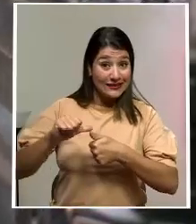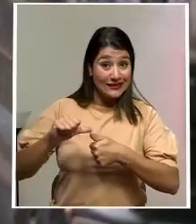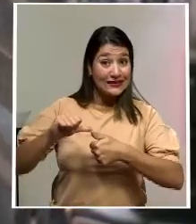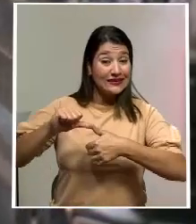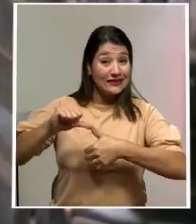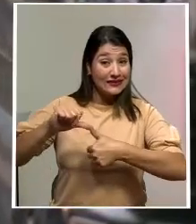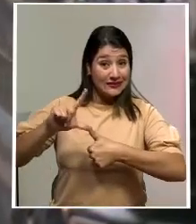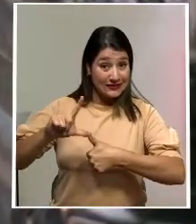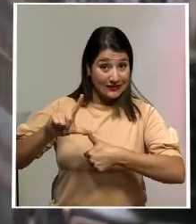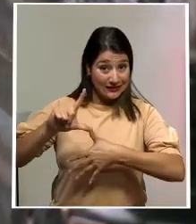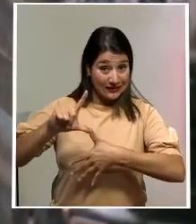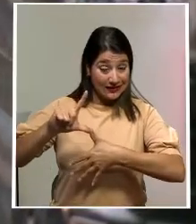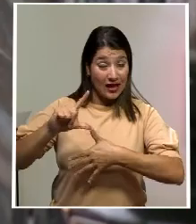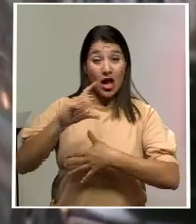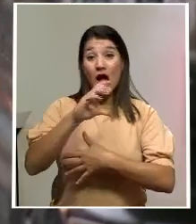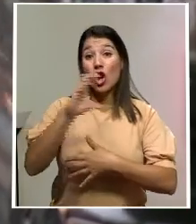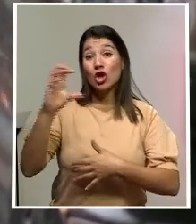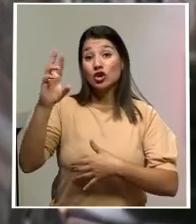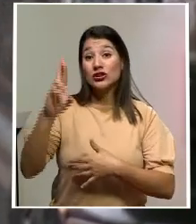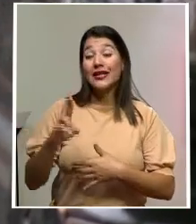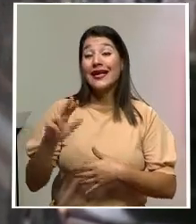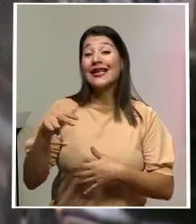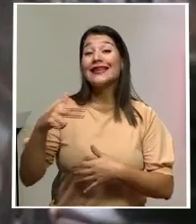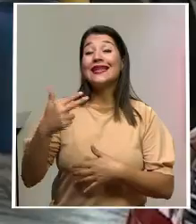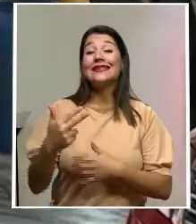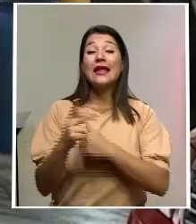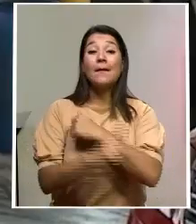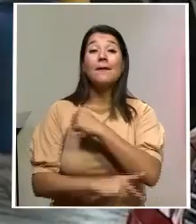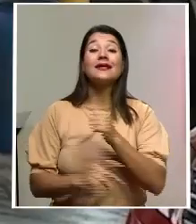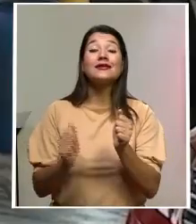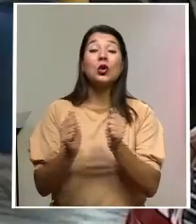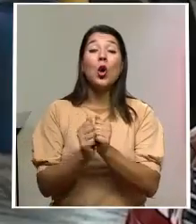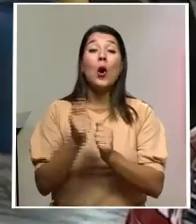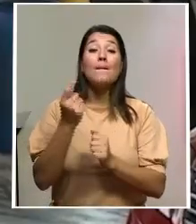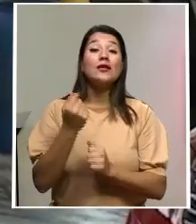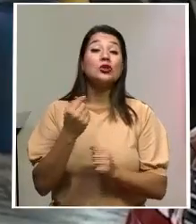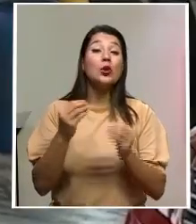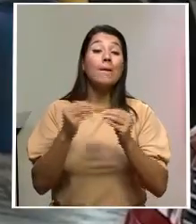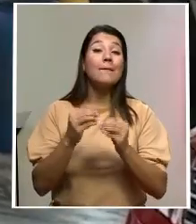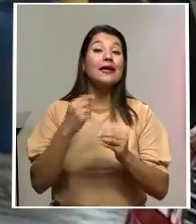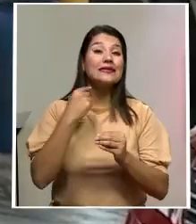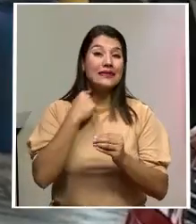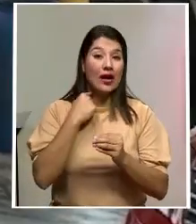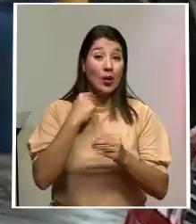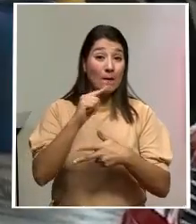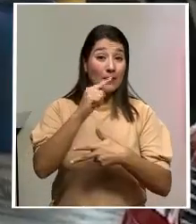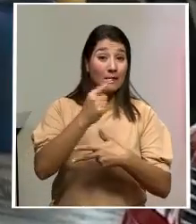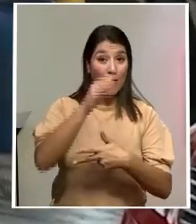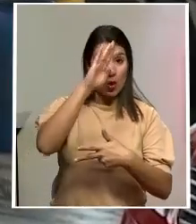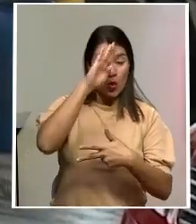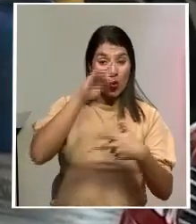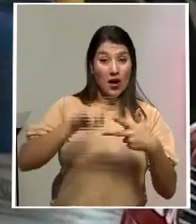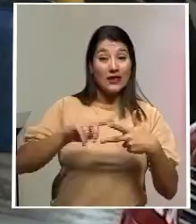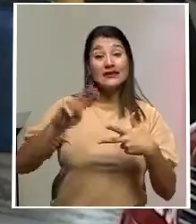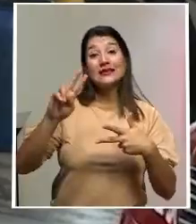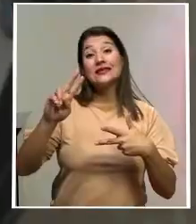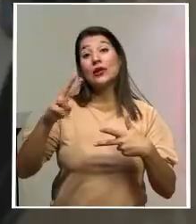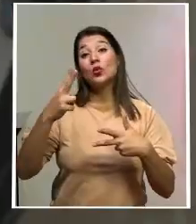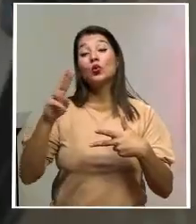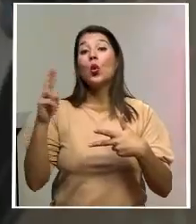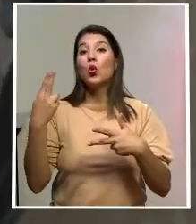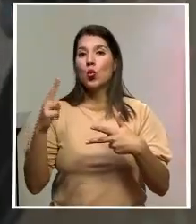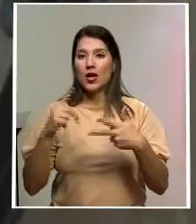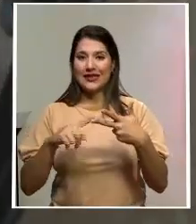somos el tercer país con el costo más alto de este derivado del petróleo, solo superado por Cuba y Uruguay. Pero, ¿cuál es la razón